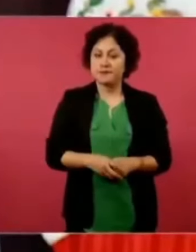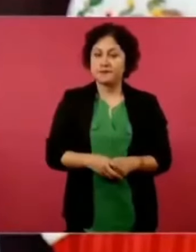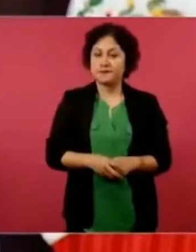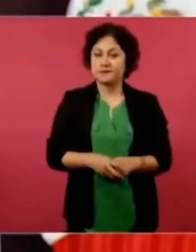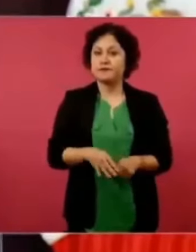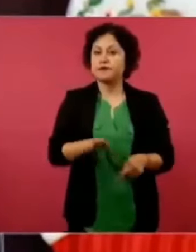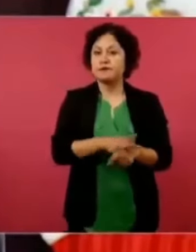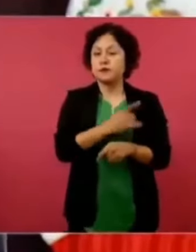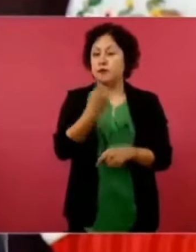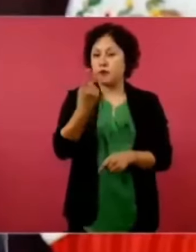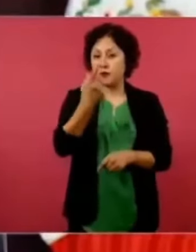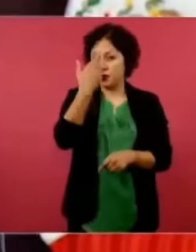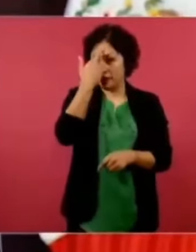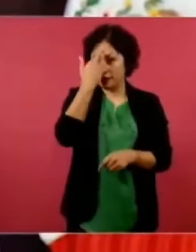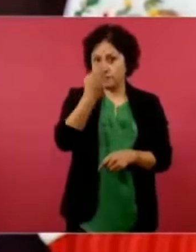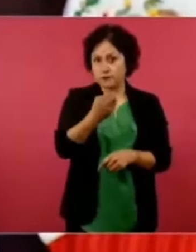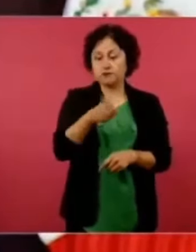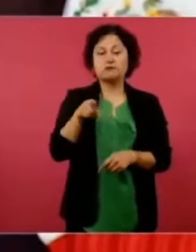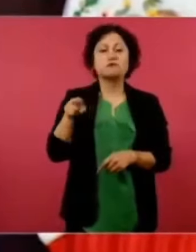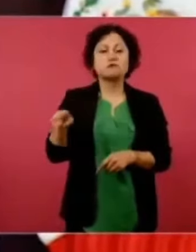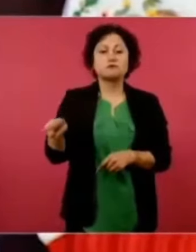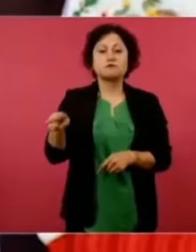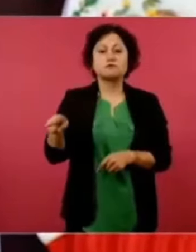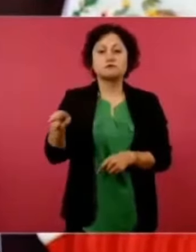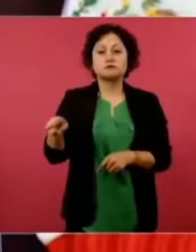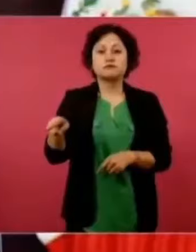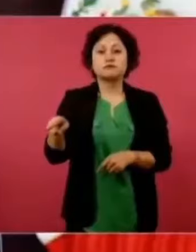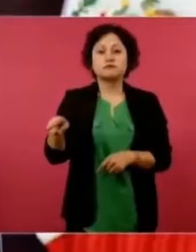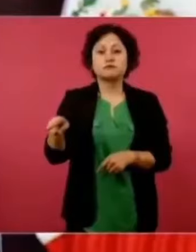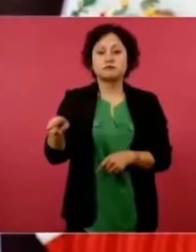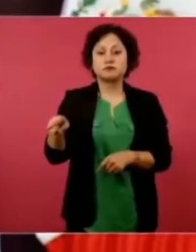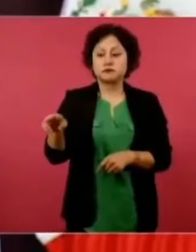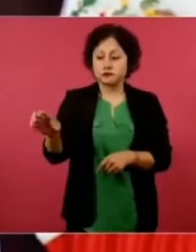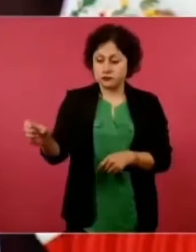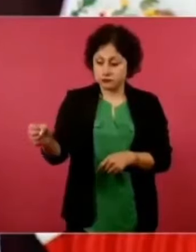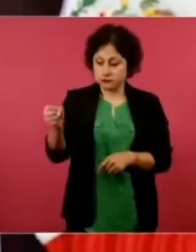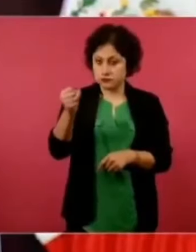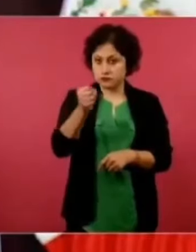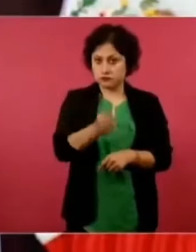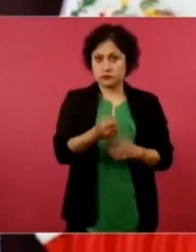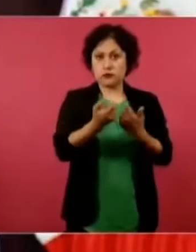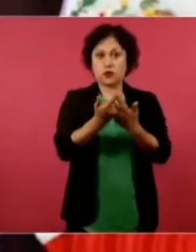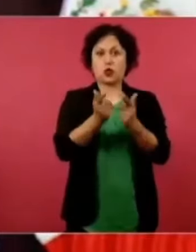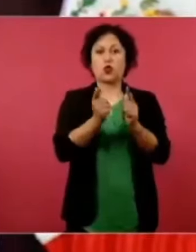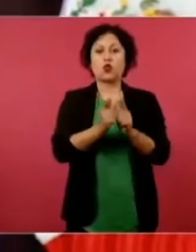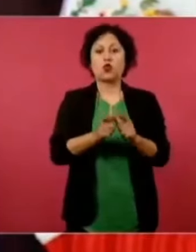de destinar un grupo de elementos